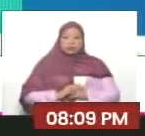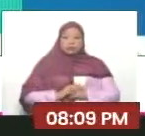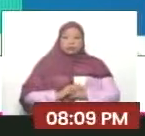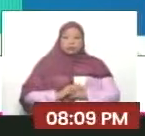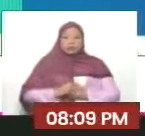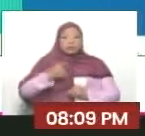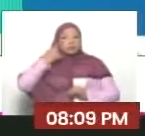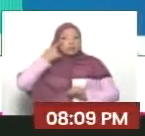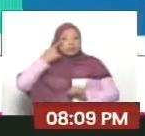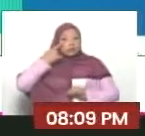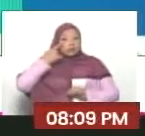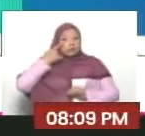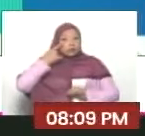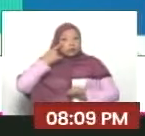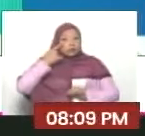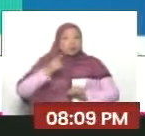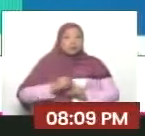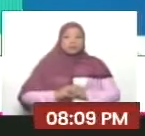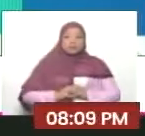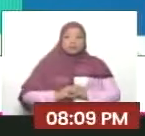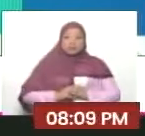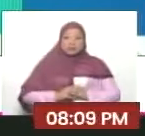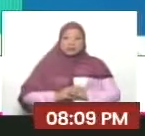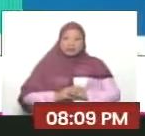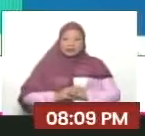Ojo avisor. Y